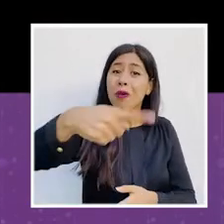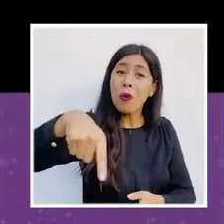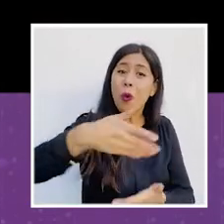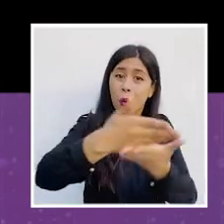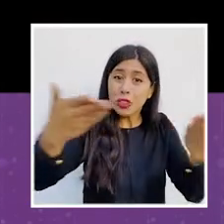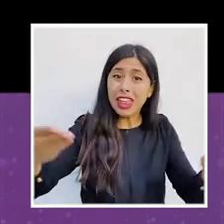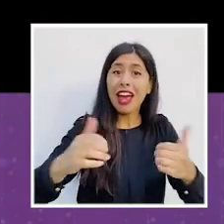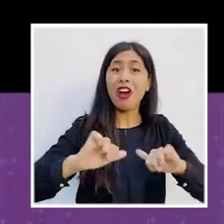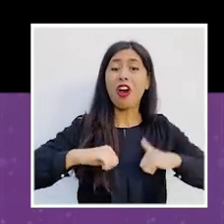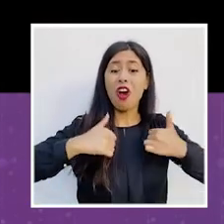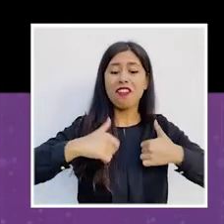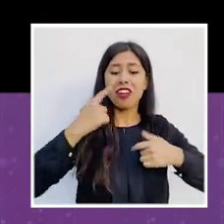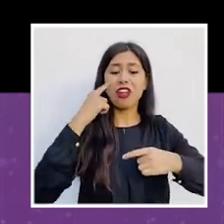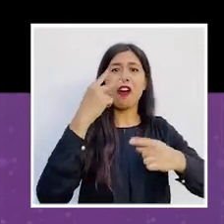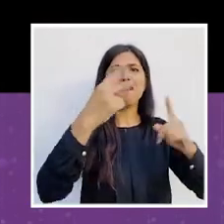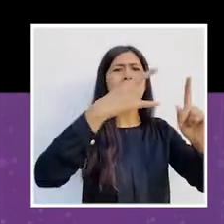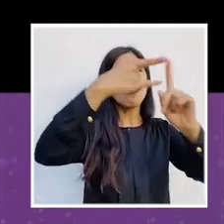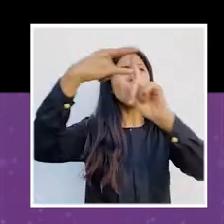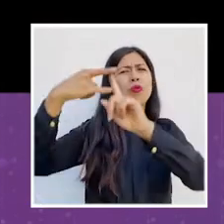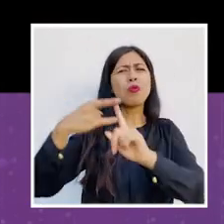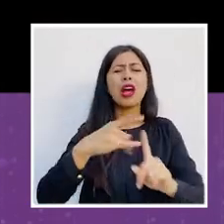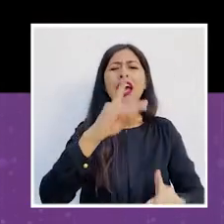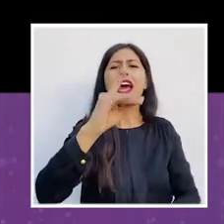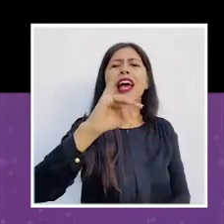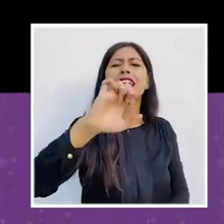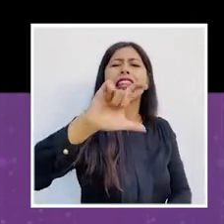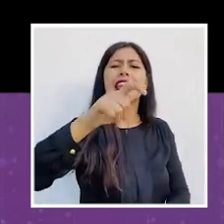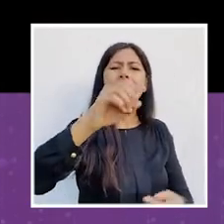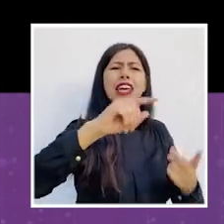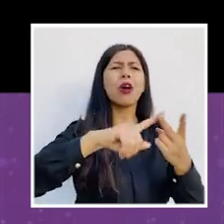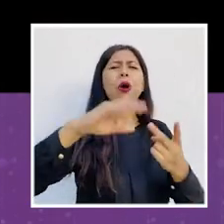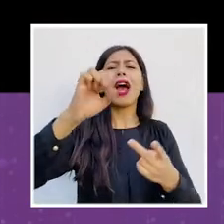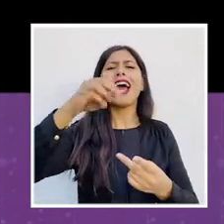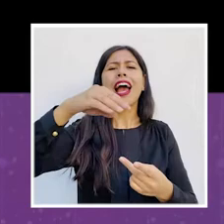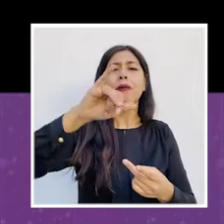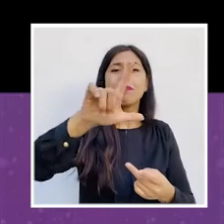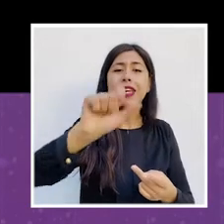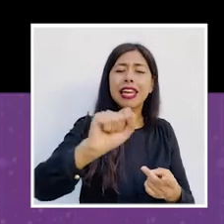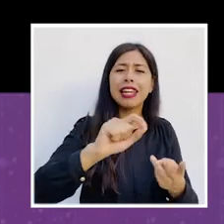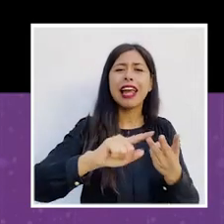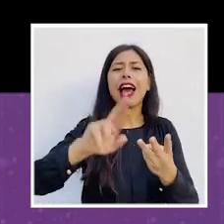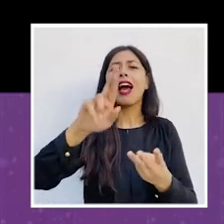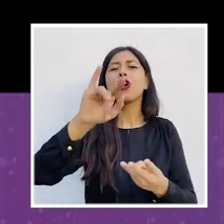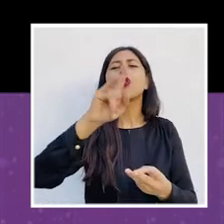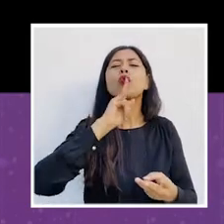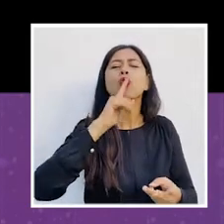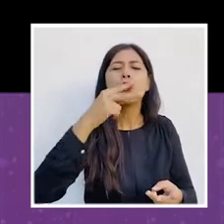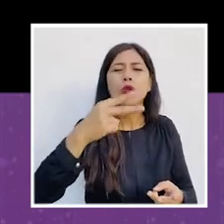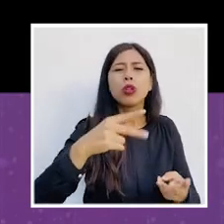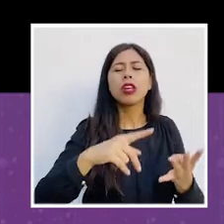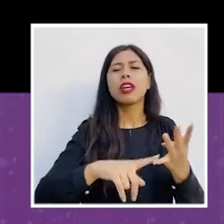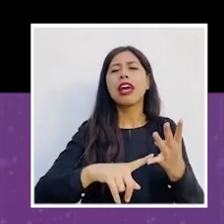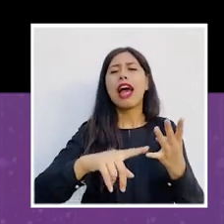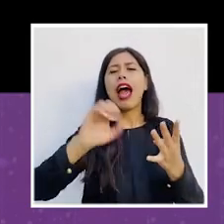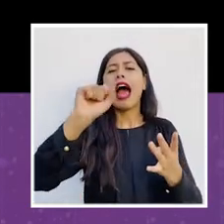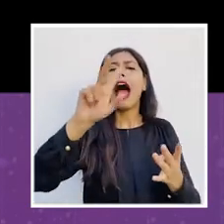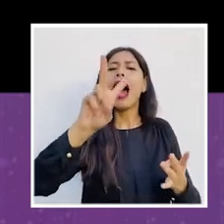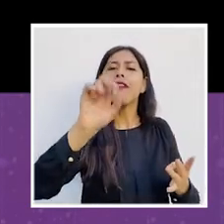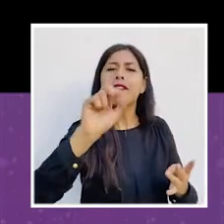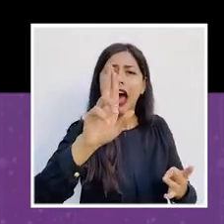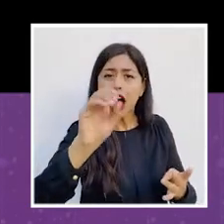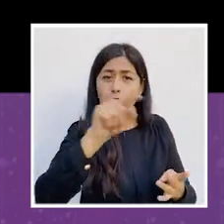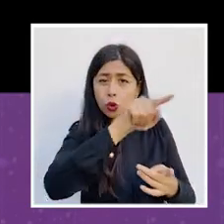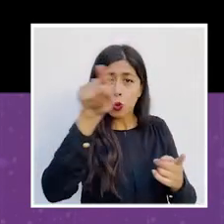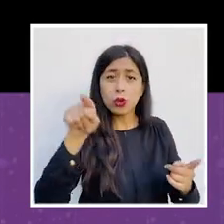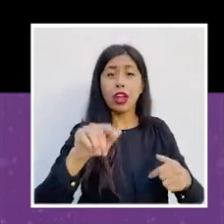como son jóvenes, como estoy viendo en pantalla a Diego, Camila, Ruth, Álvaro, ustedes como son